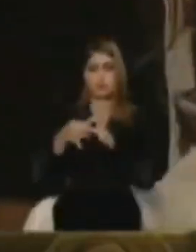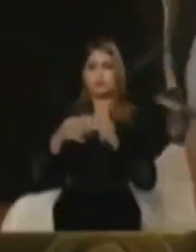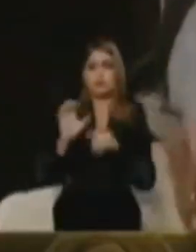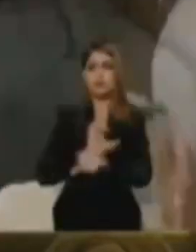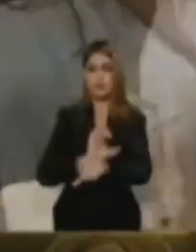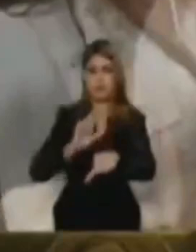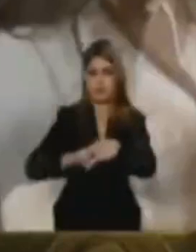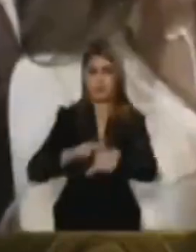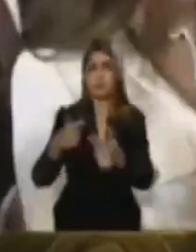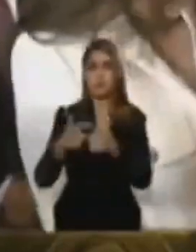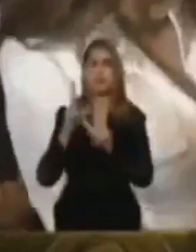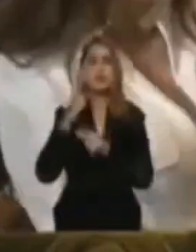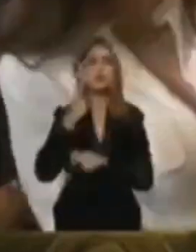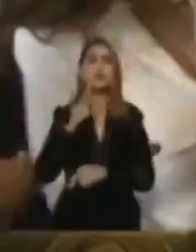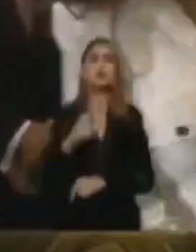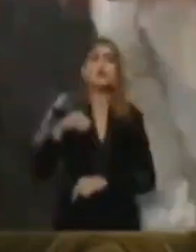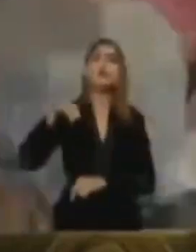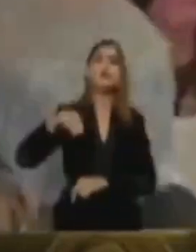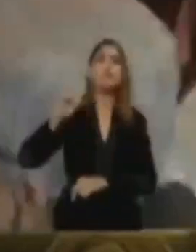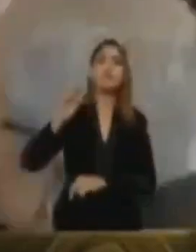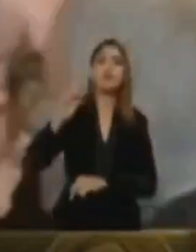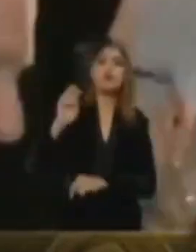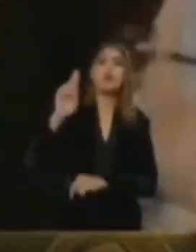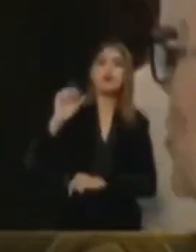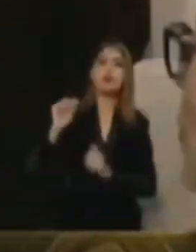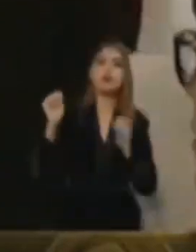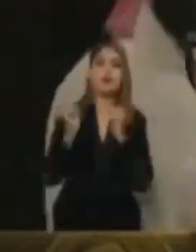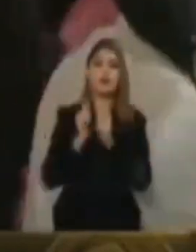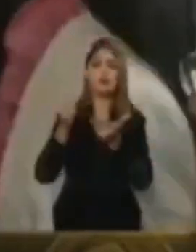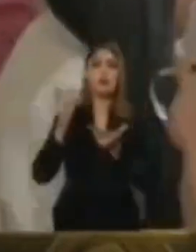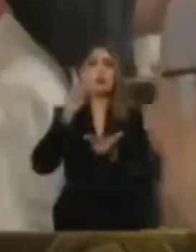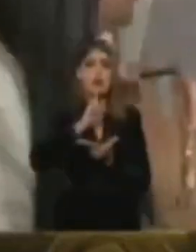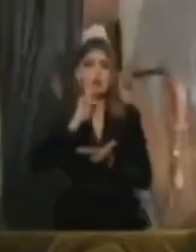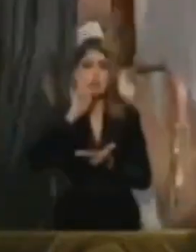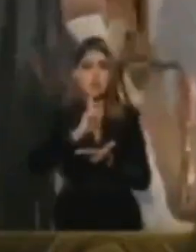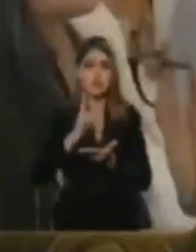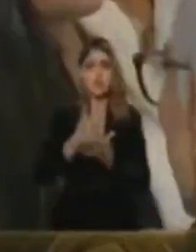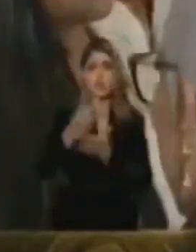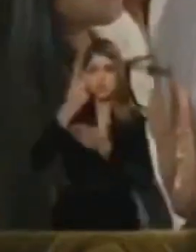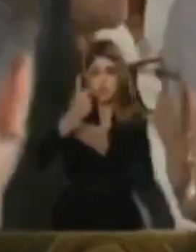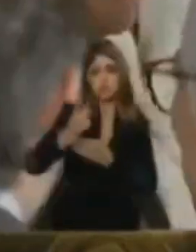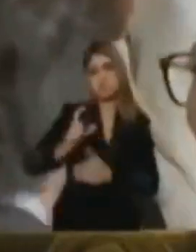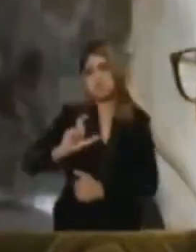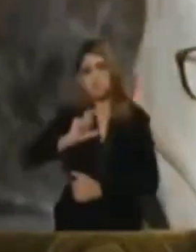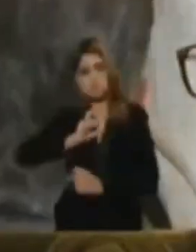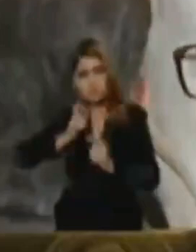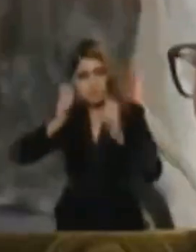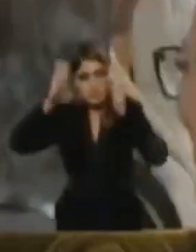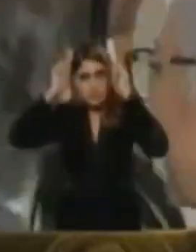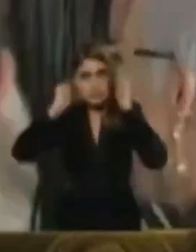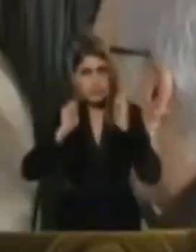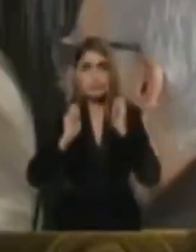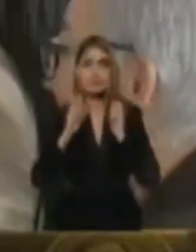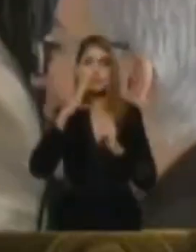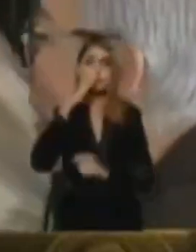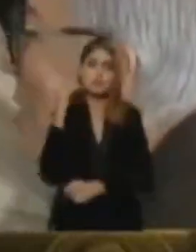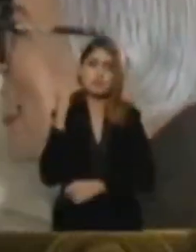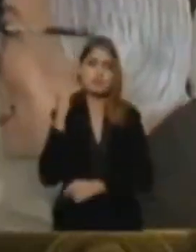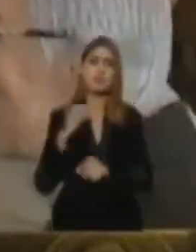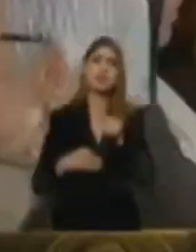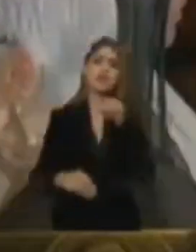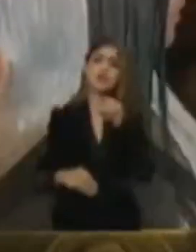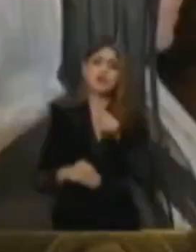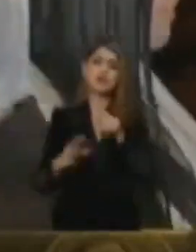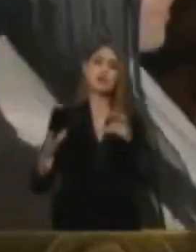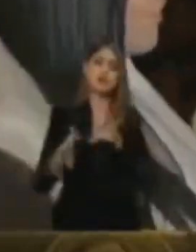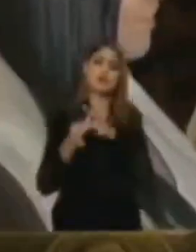Morena, junto a la escritora galardonada que ha recibido esta presea de honor Belisario Domínguez